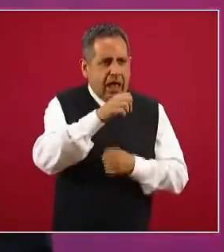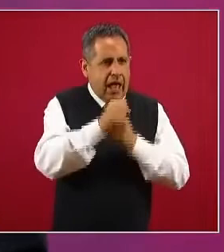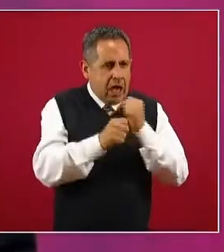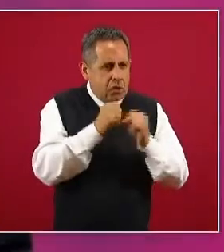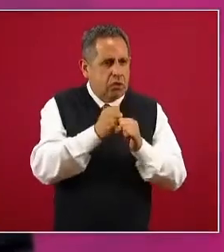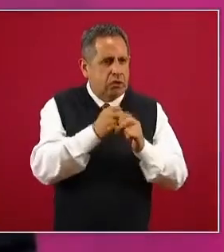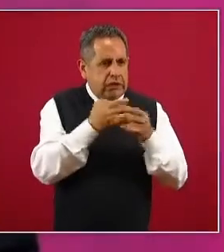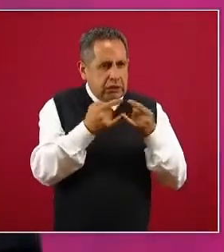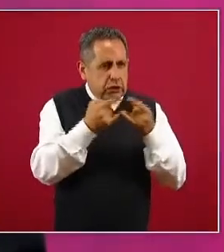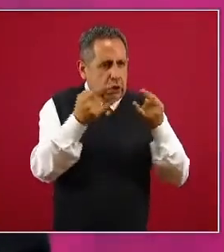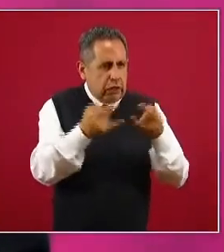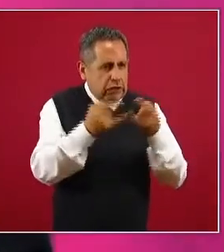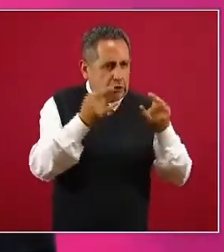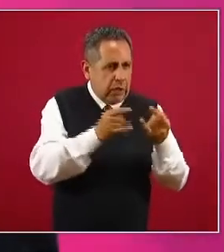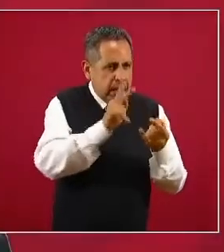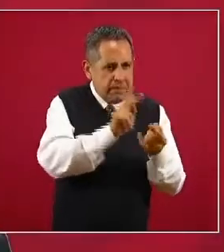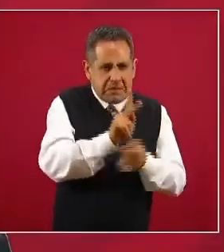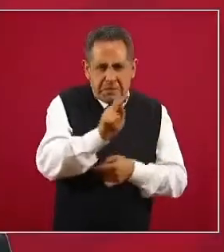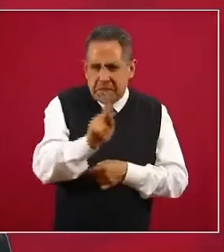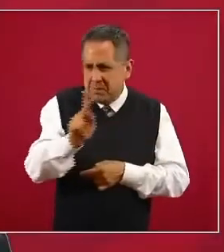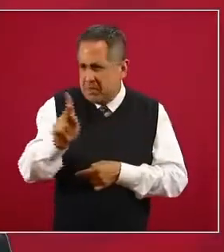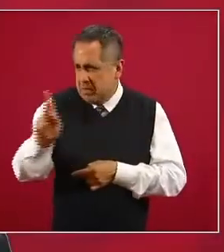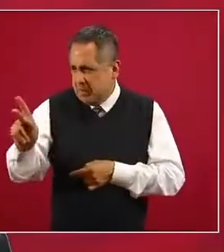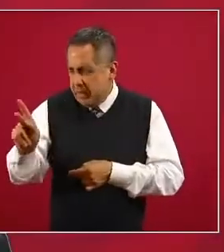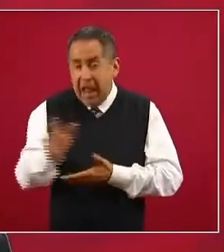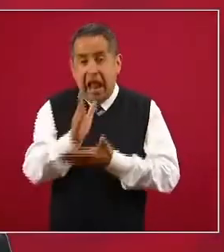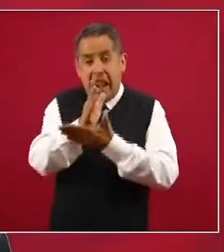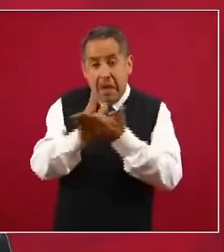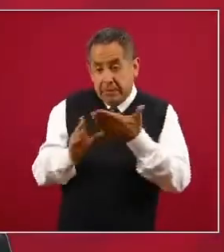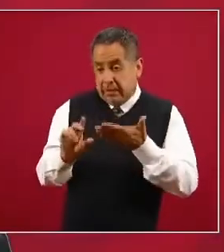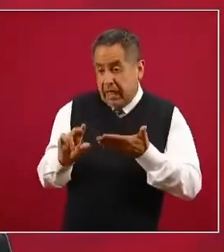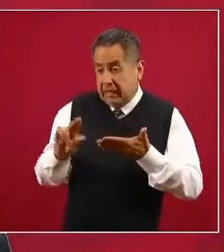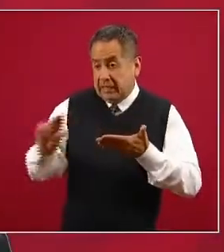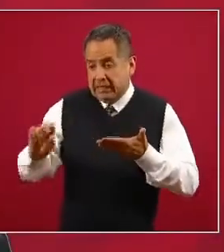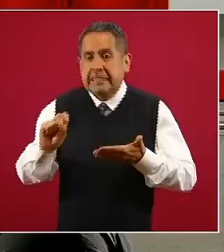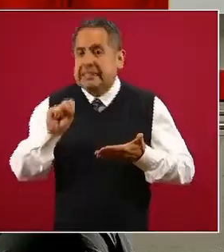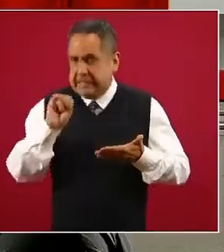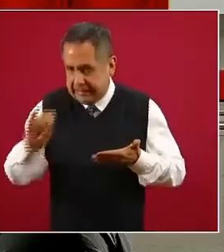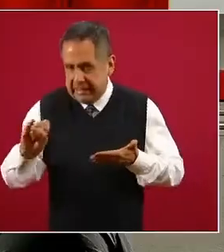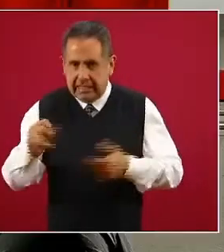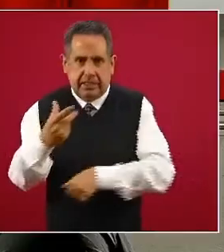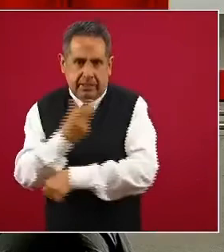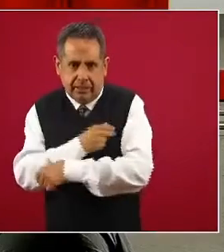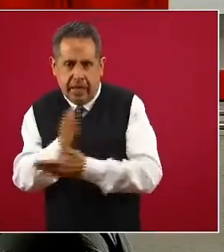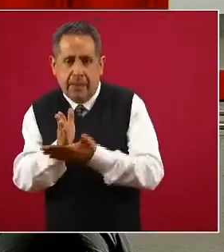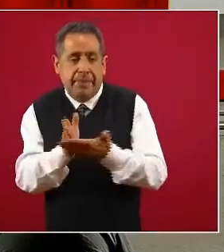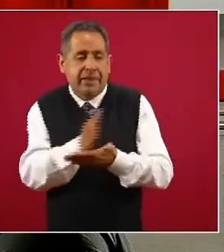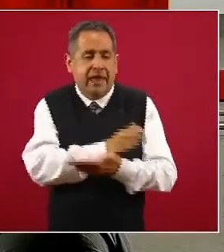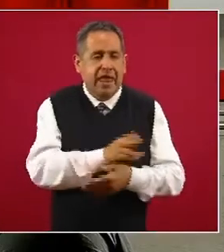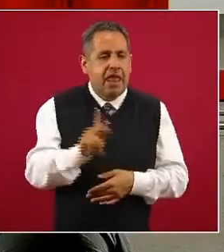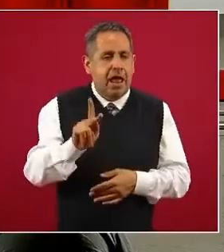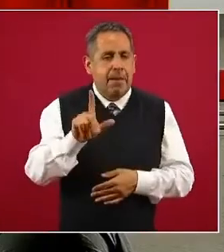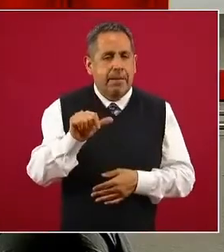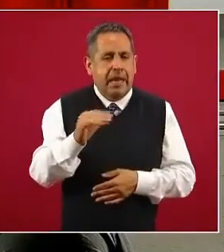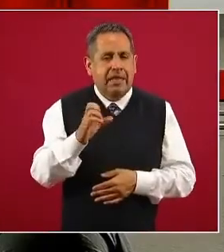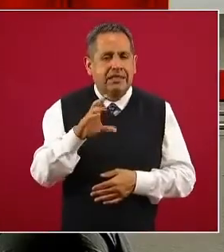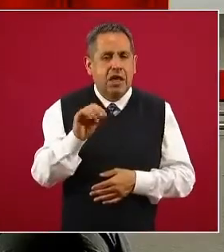antecedentes, de historia de exposición, posiblemente, cuando es el caso, de comorbilidades, etcétera,